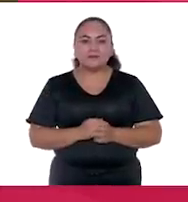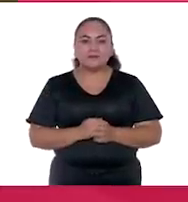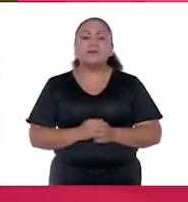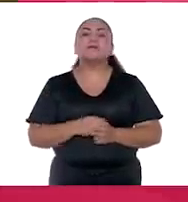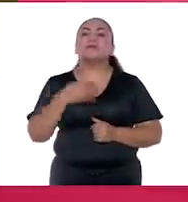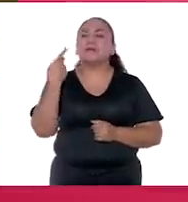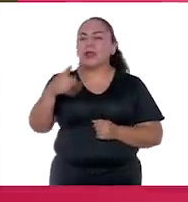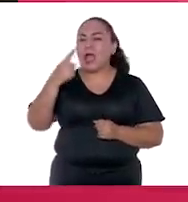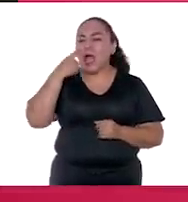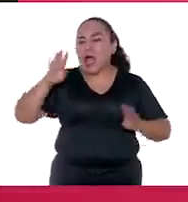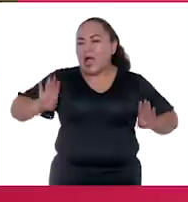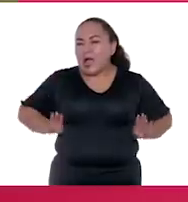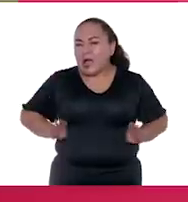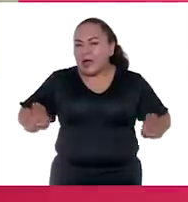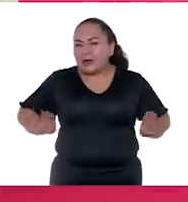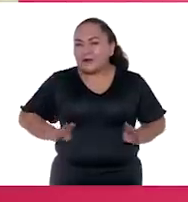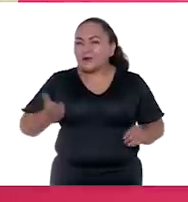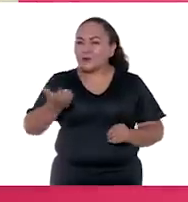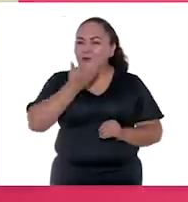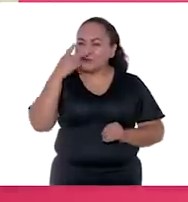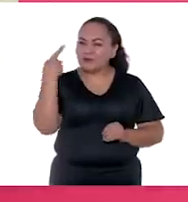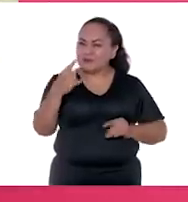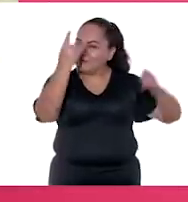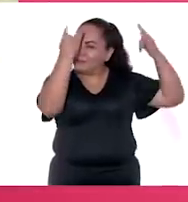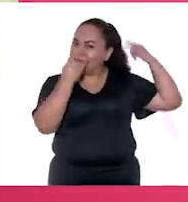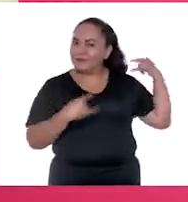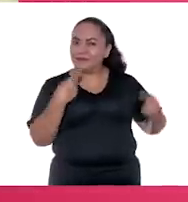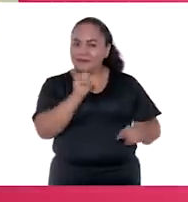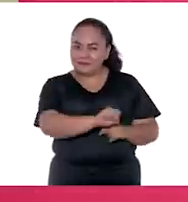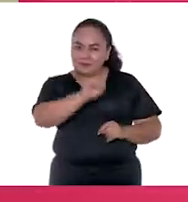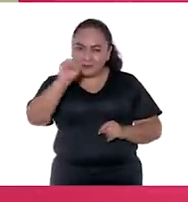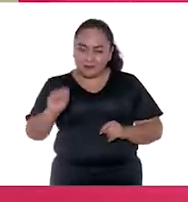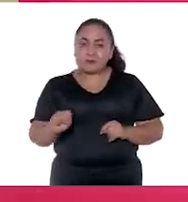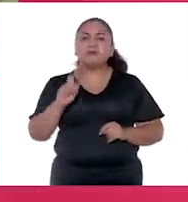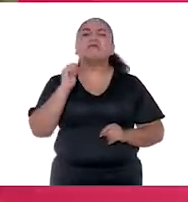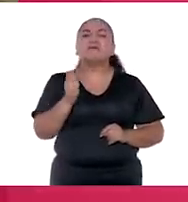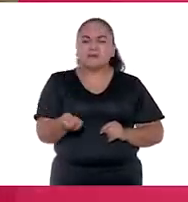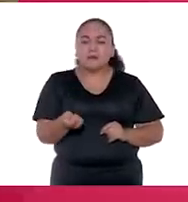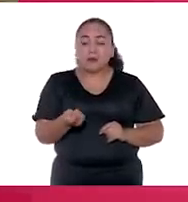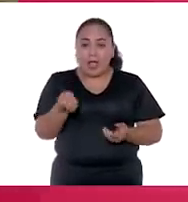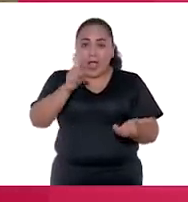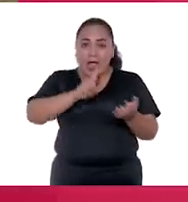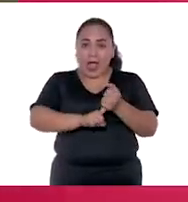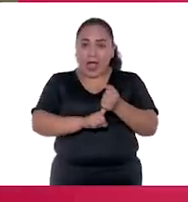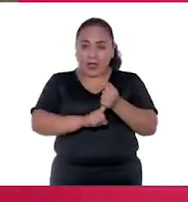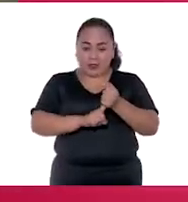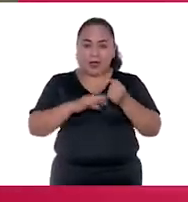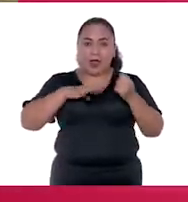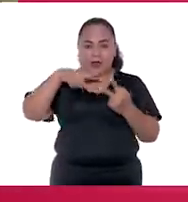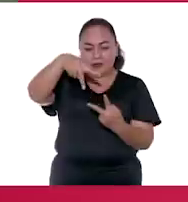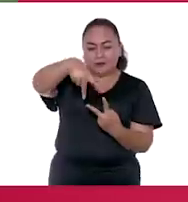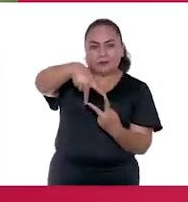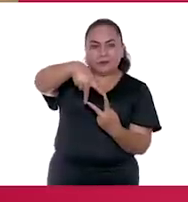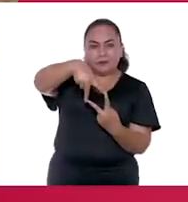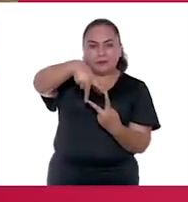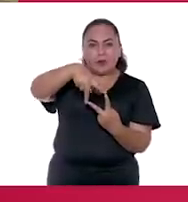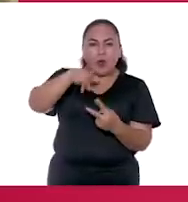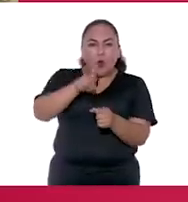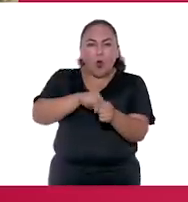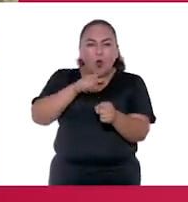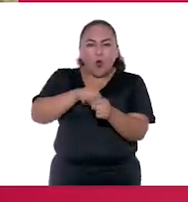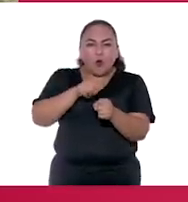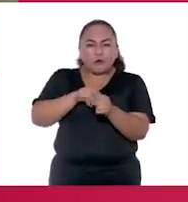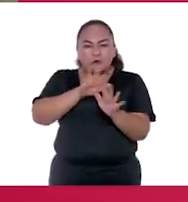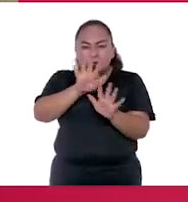Una de las características del tradicional zarape de Saltillo es que en el centro del diseño hay un diamante de colores, los cuales